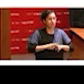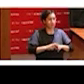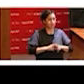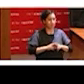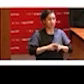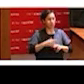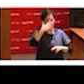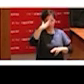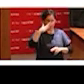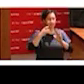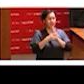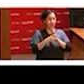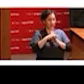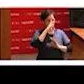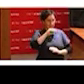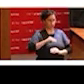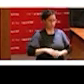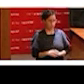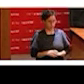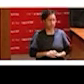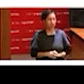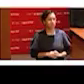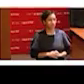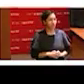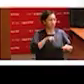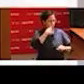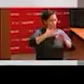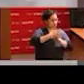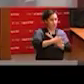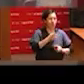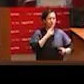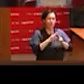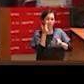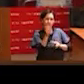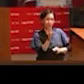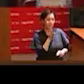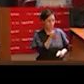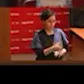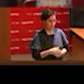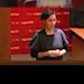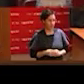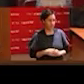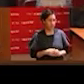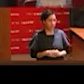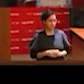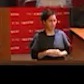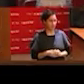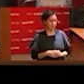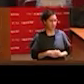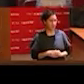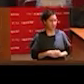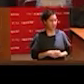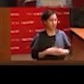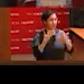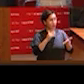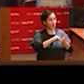talento eh luego luego diremos un poco también el porqué de ese nombre no es fruto también este este proyecto